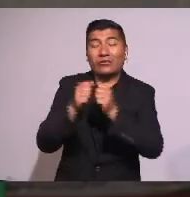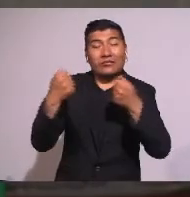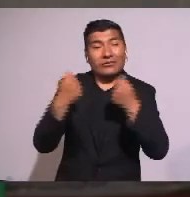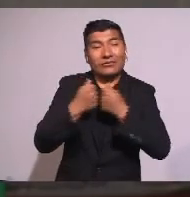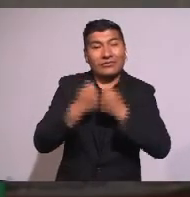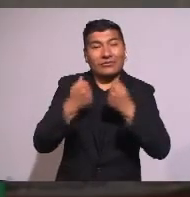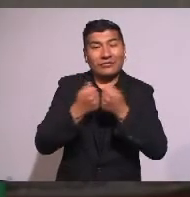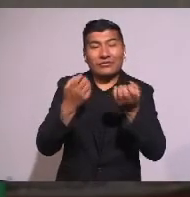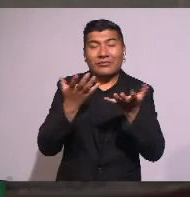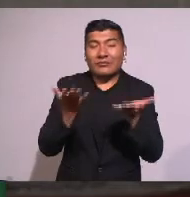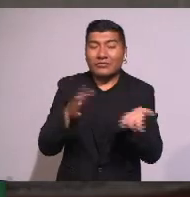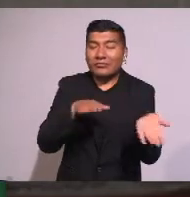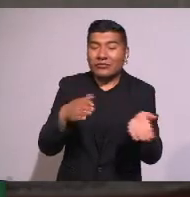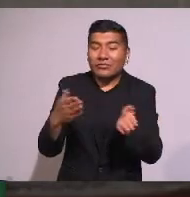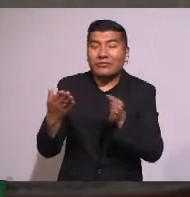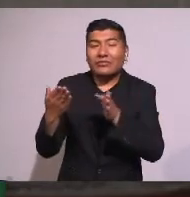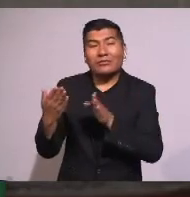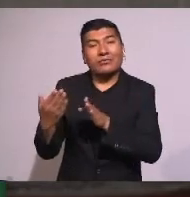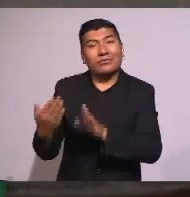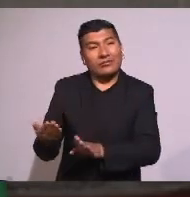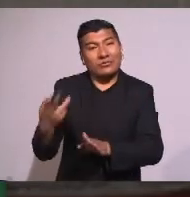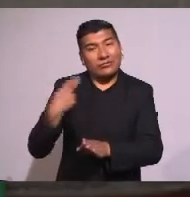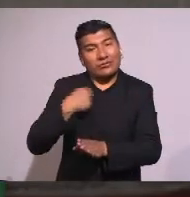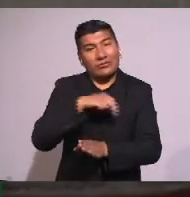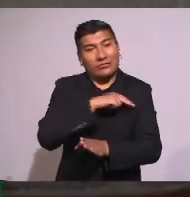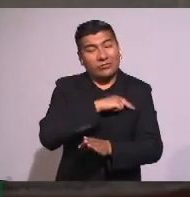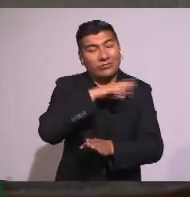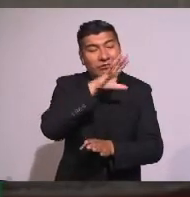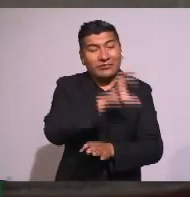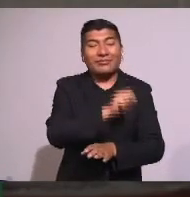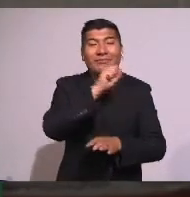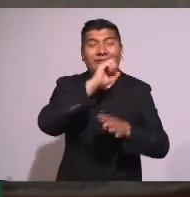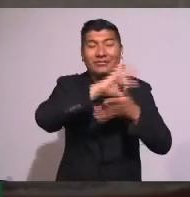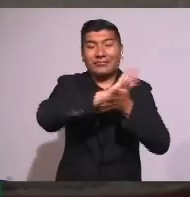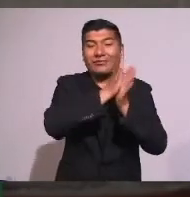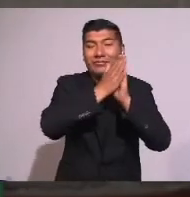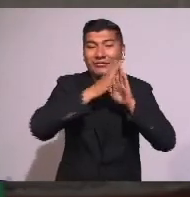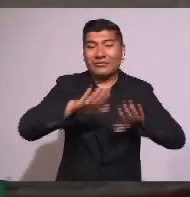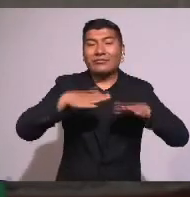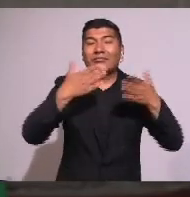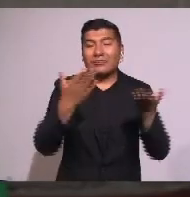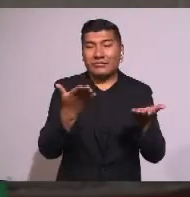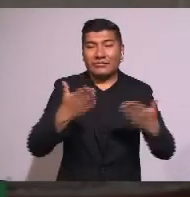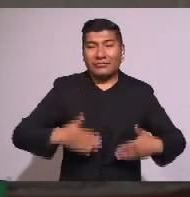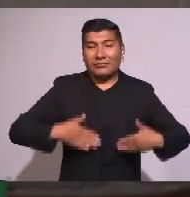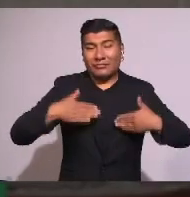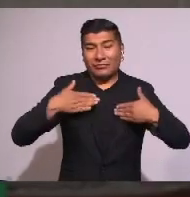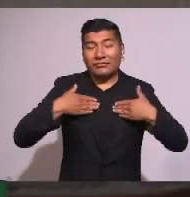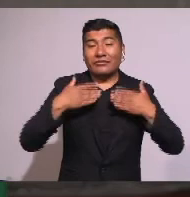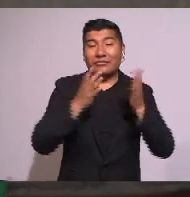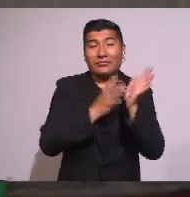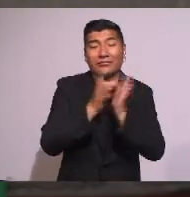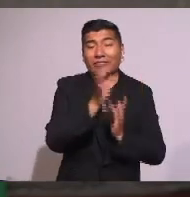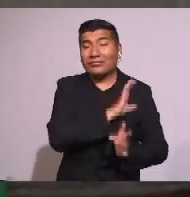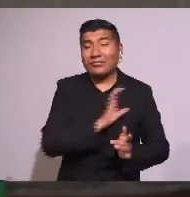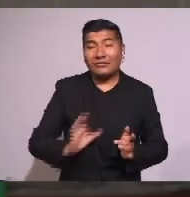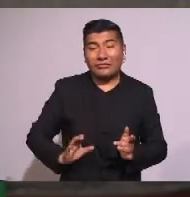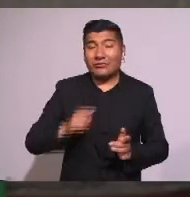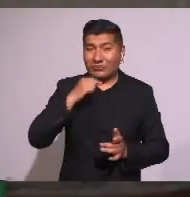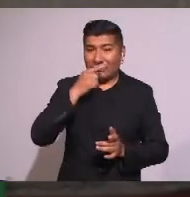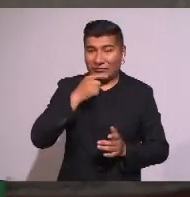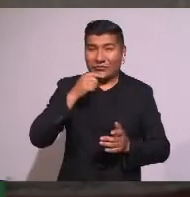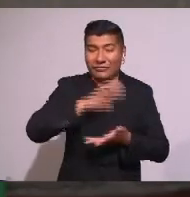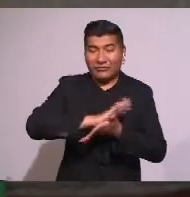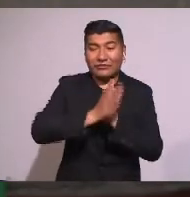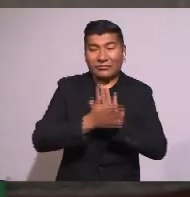que genera muerte, optamos por la paz que genera vida. Y Jesucristo nos dice, paz